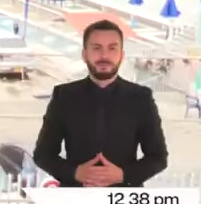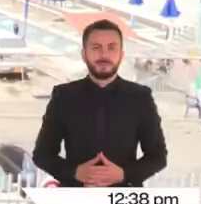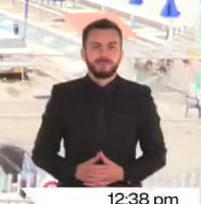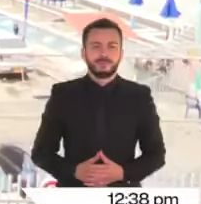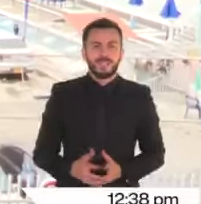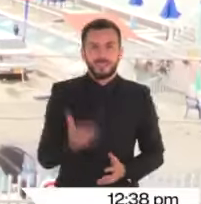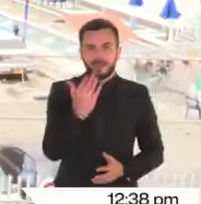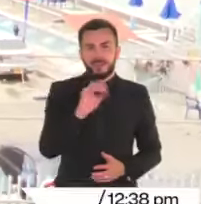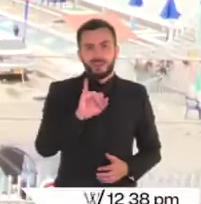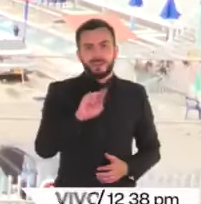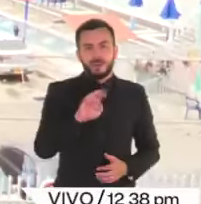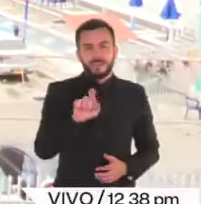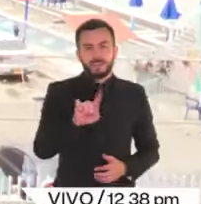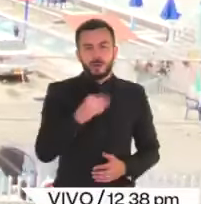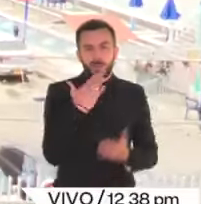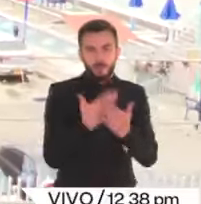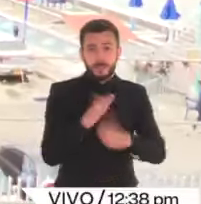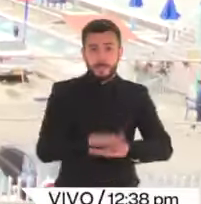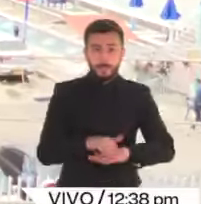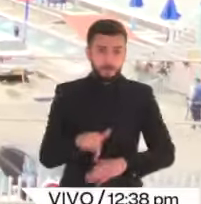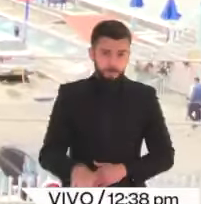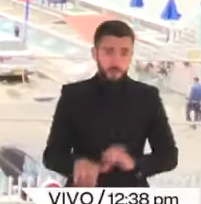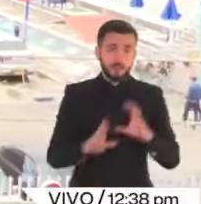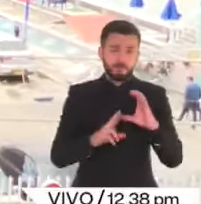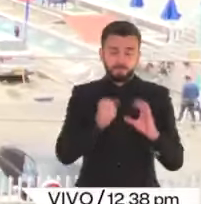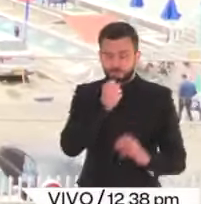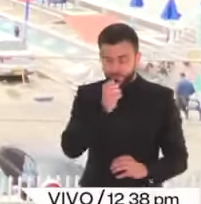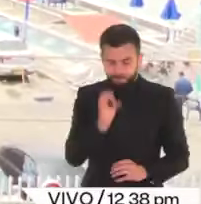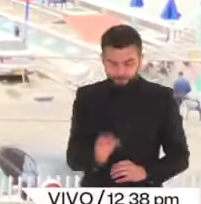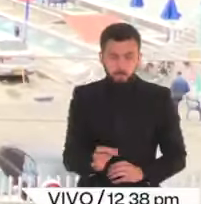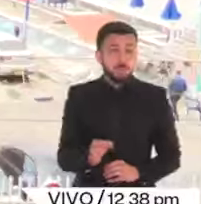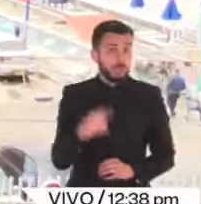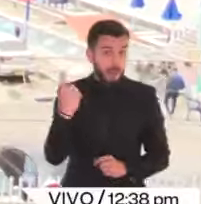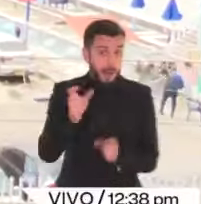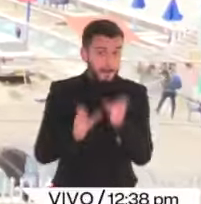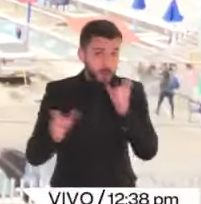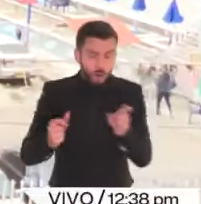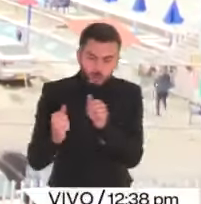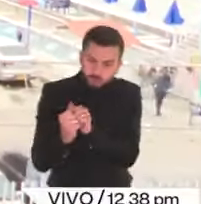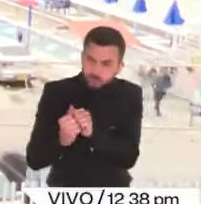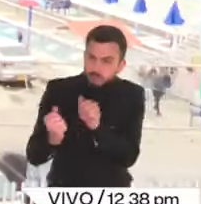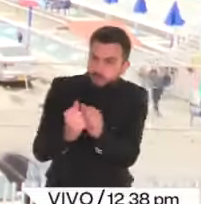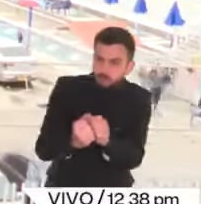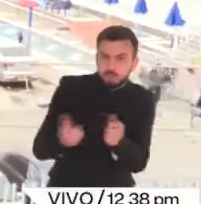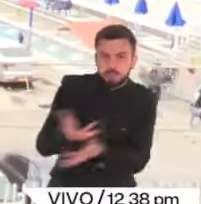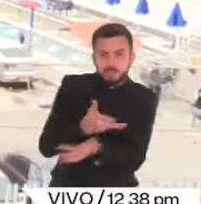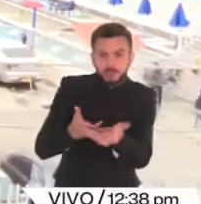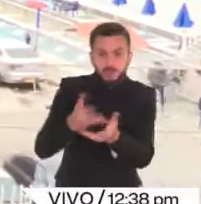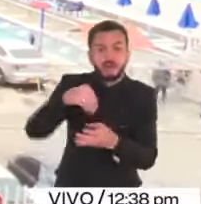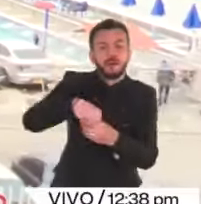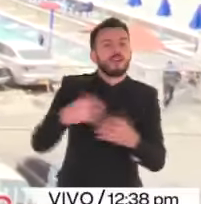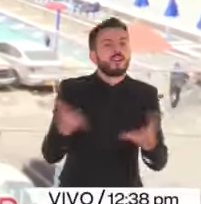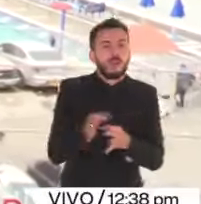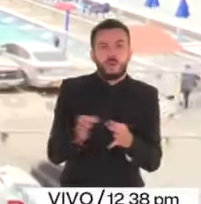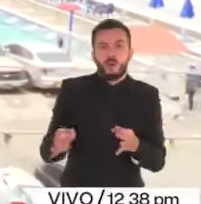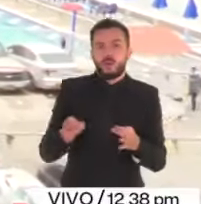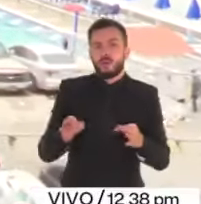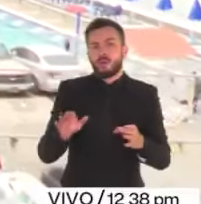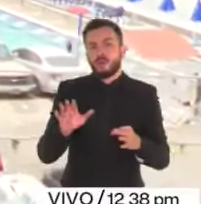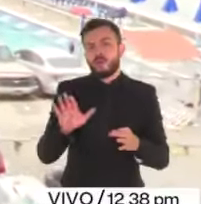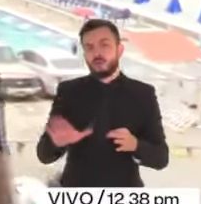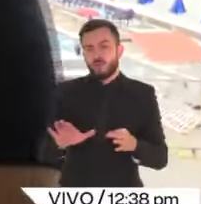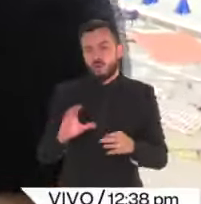Inés María, buenas tardes. Así es, Noticias RCN ha estado al lado de nuestra gente aquí en el colegio. Y antes de hablar de lo que nos comentaron